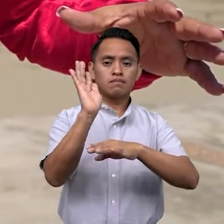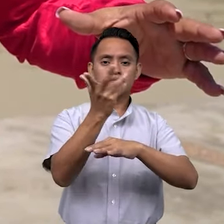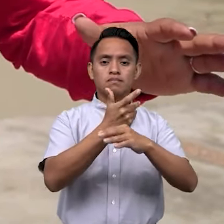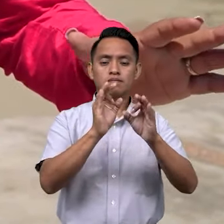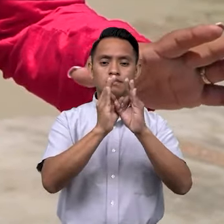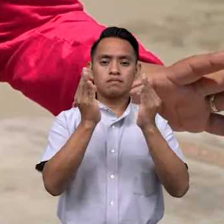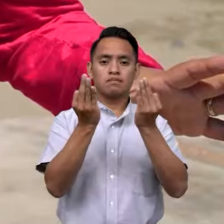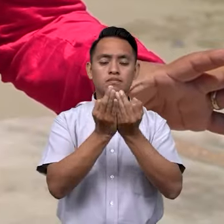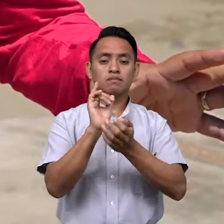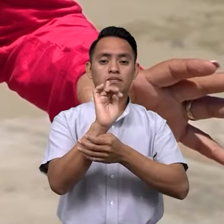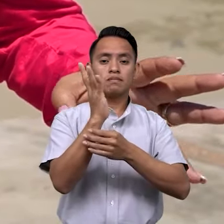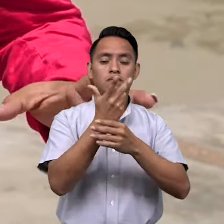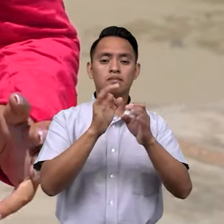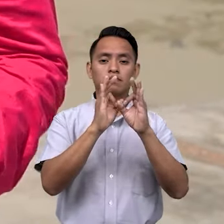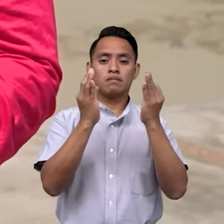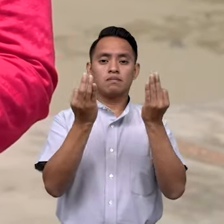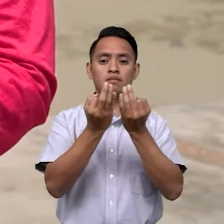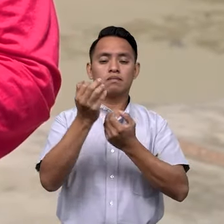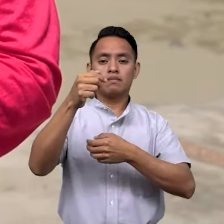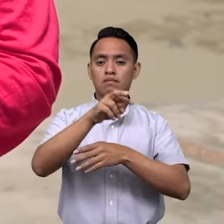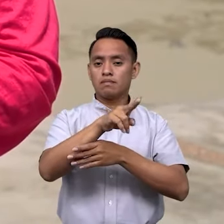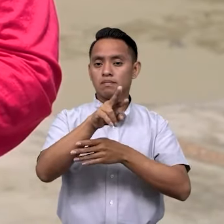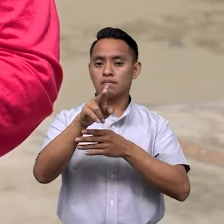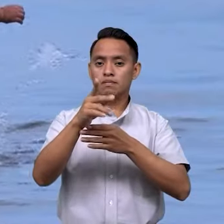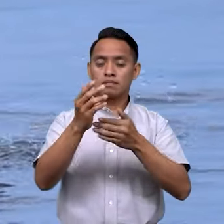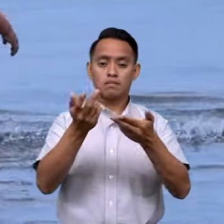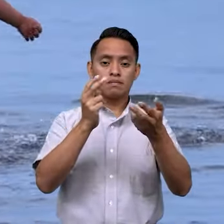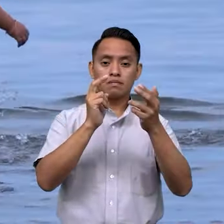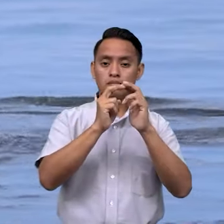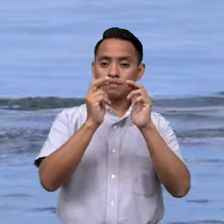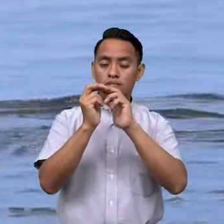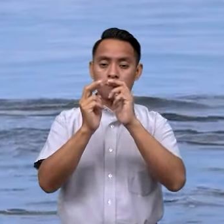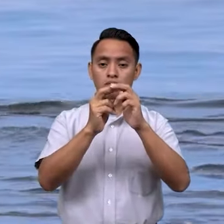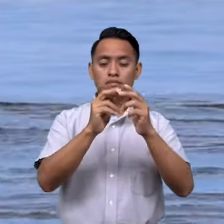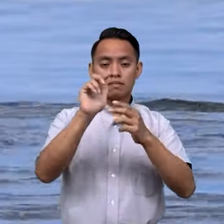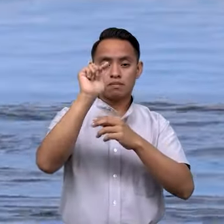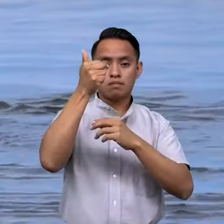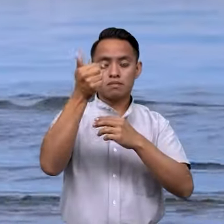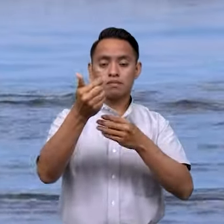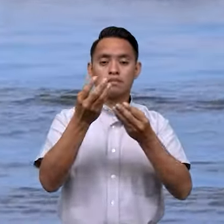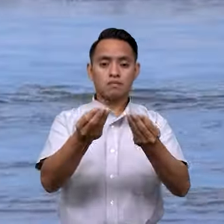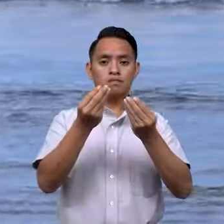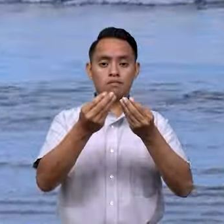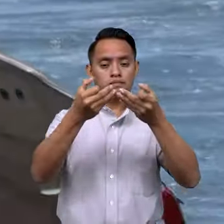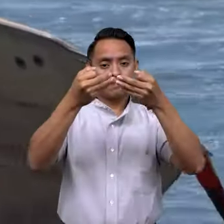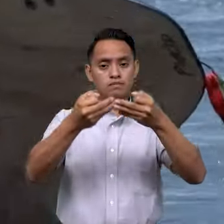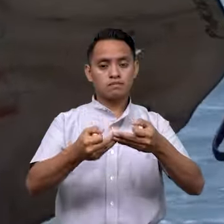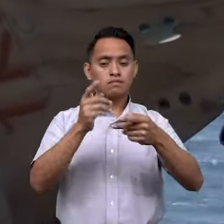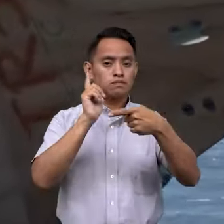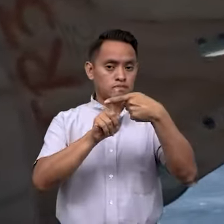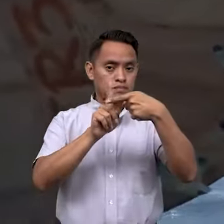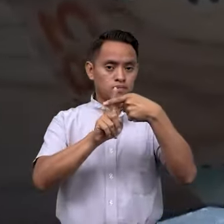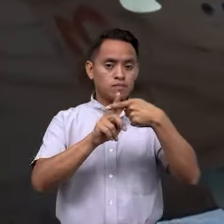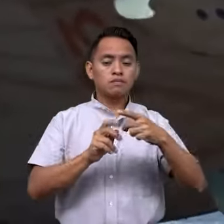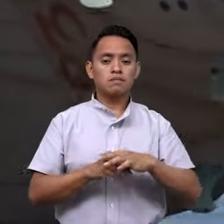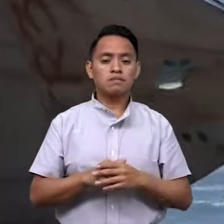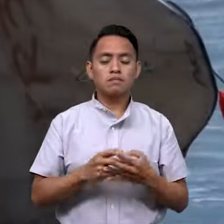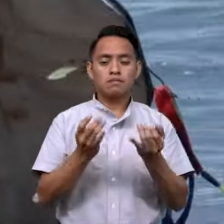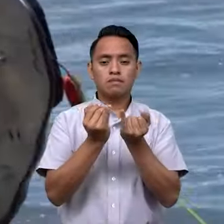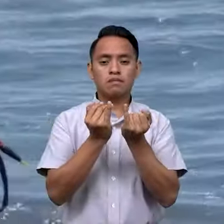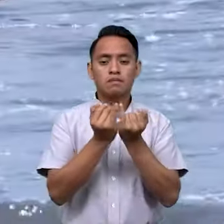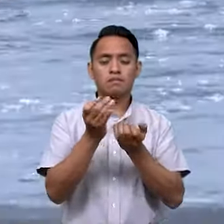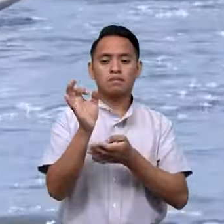familia y que toda la familia está en esa misma sintonía. El gobierno ha hecho muchas cosas buenas, positivas. De igual